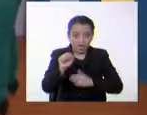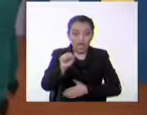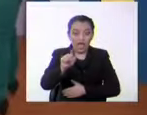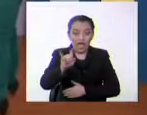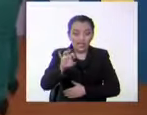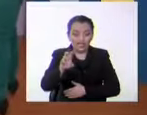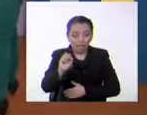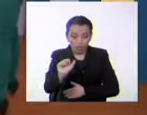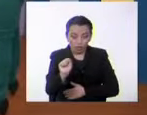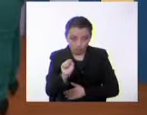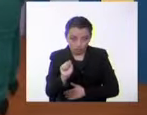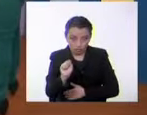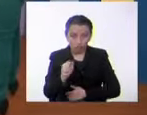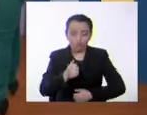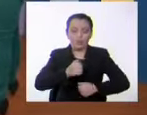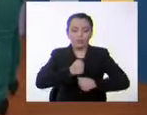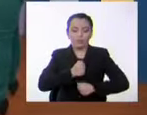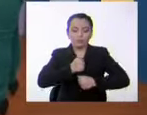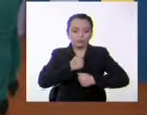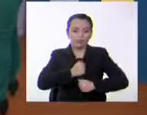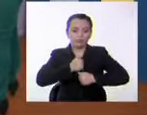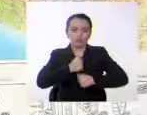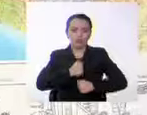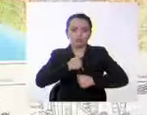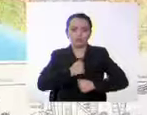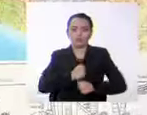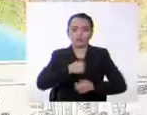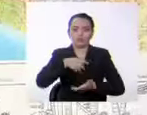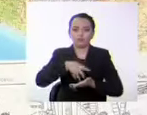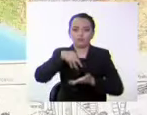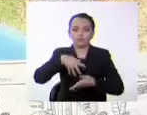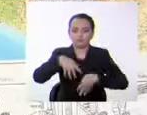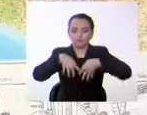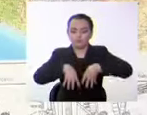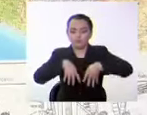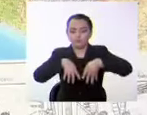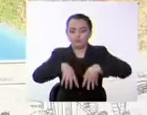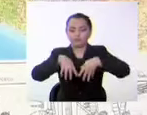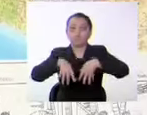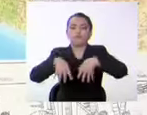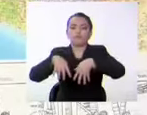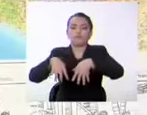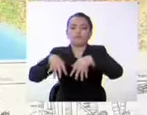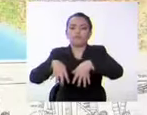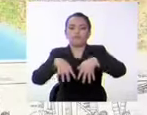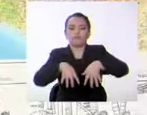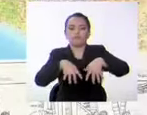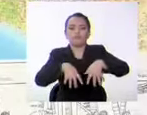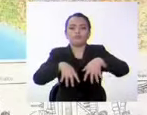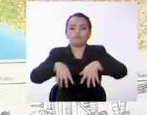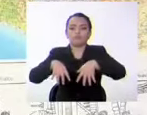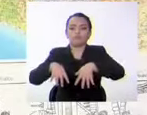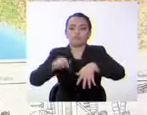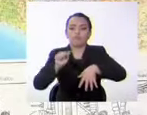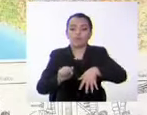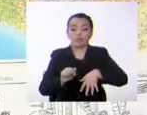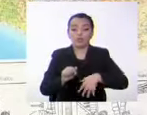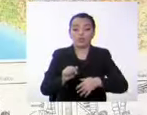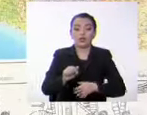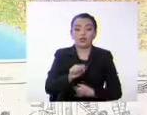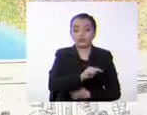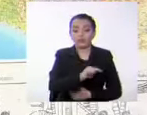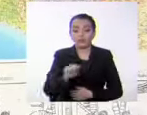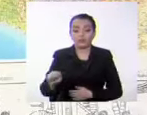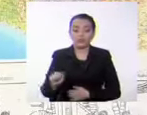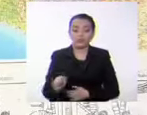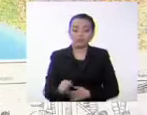allí los soldados, llegaron los mensajeros del señorío de Cuscatlán, en este caso, a decirles pues que querían estar pues en